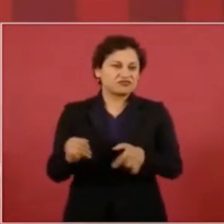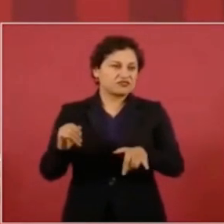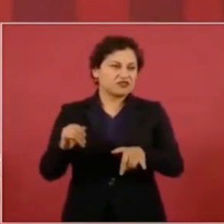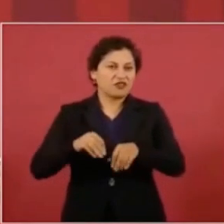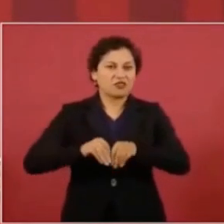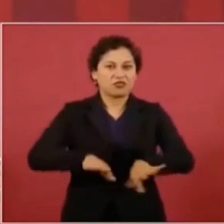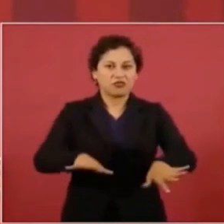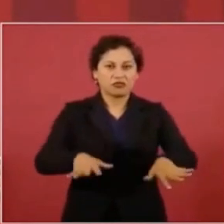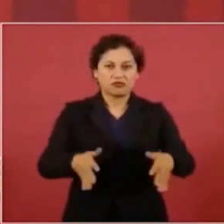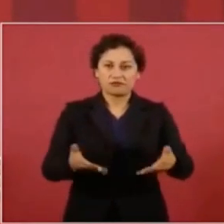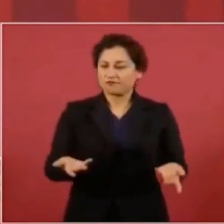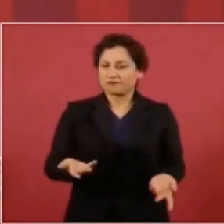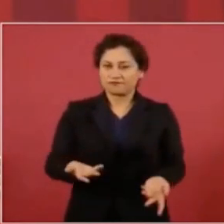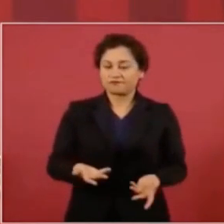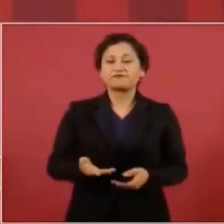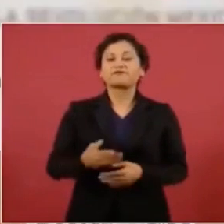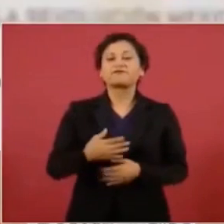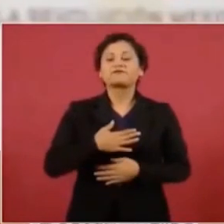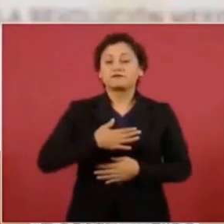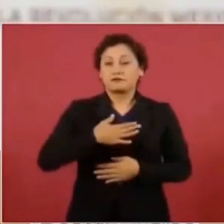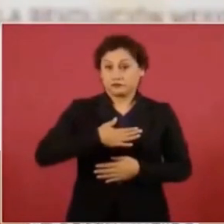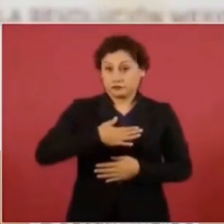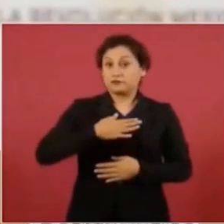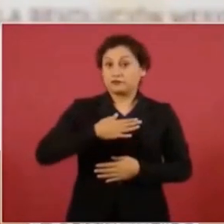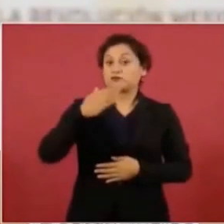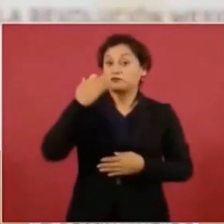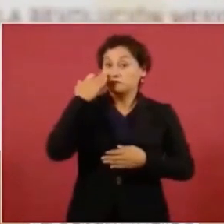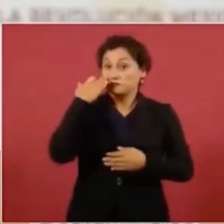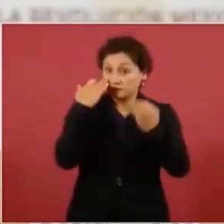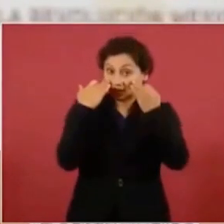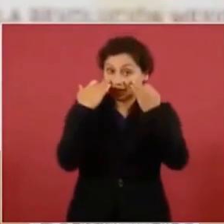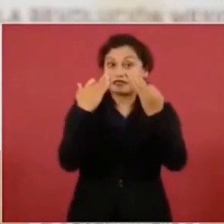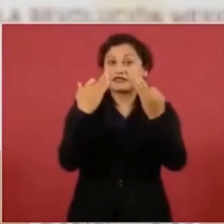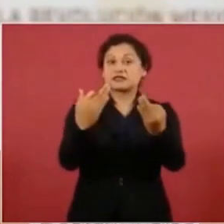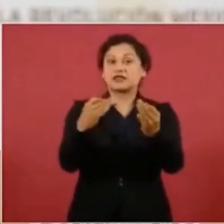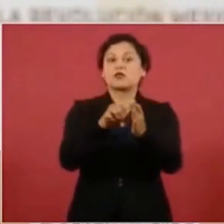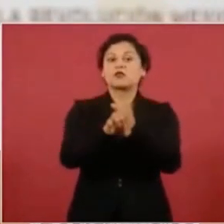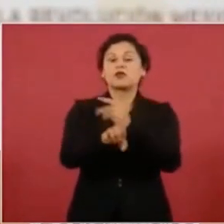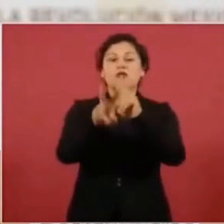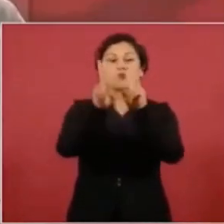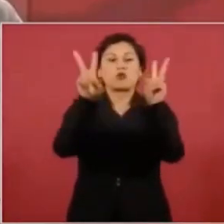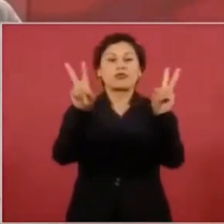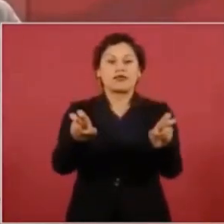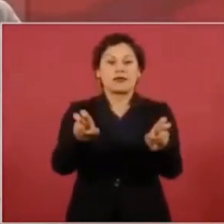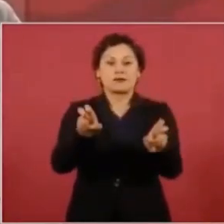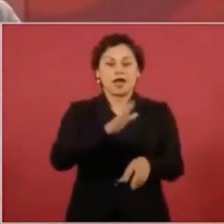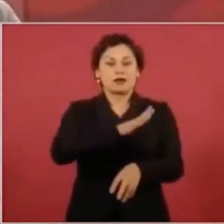Me consta que cuando lo del general Cienfuegos,